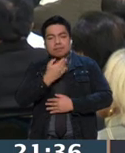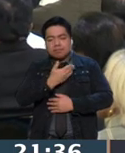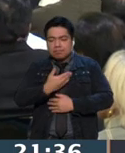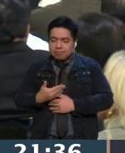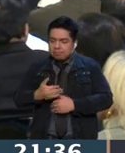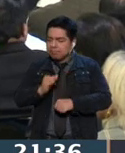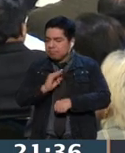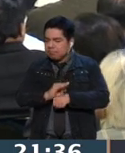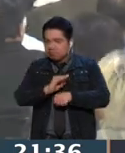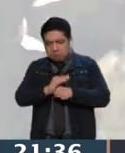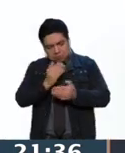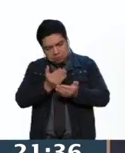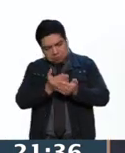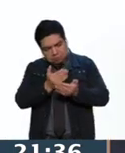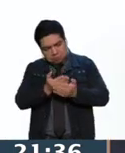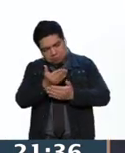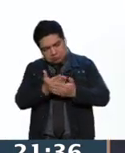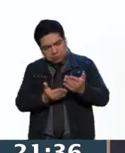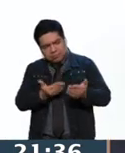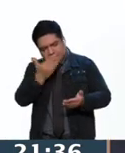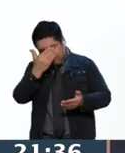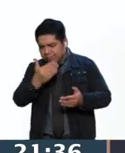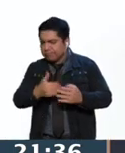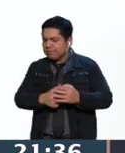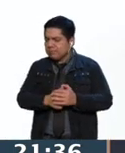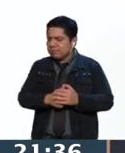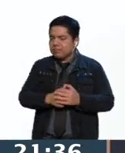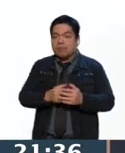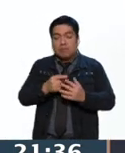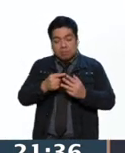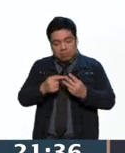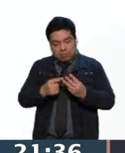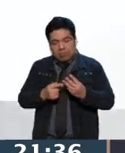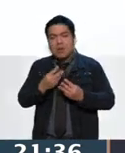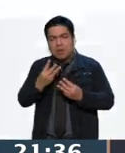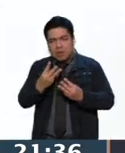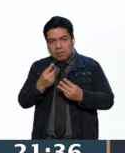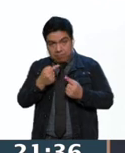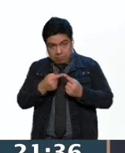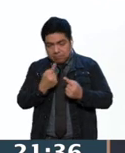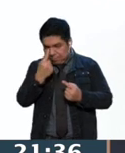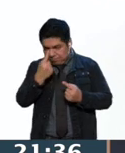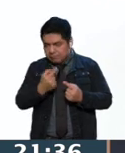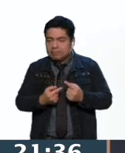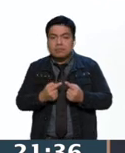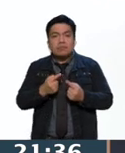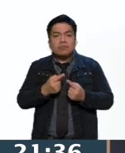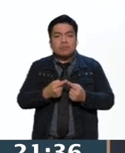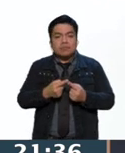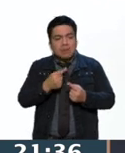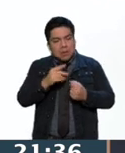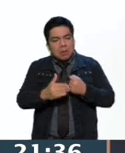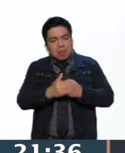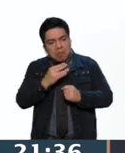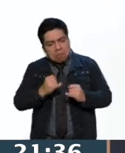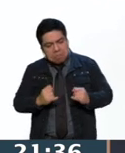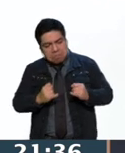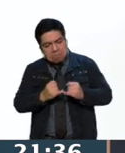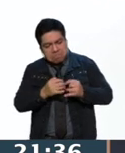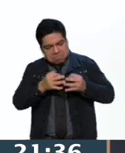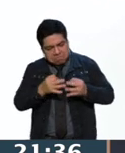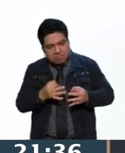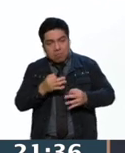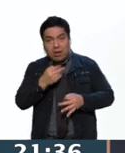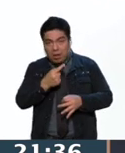por los buenos resultados. Lo respaldo por 3 razones. Una, por institucionalidad. es